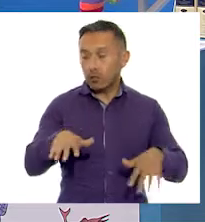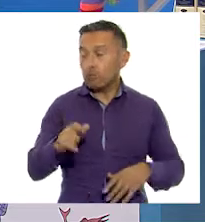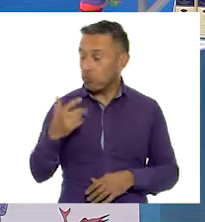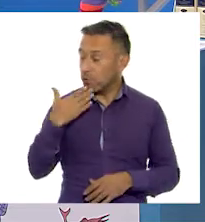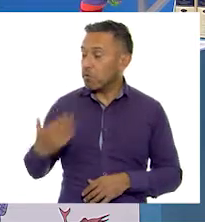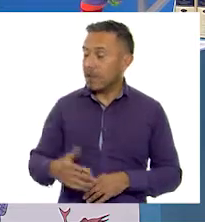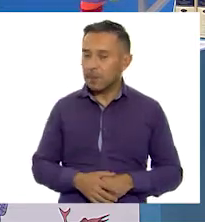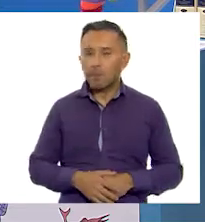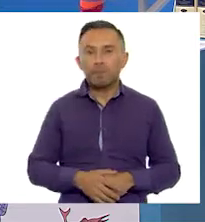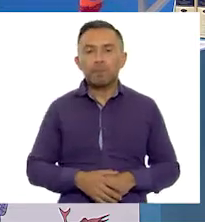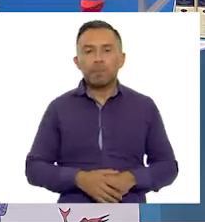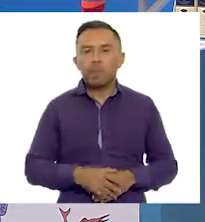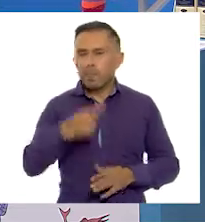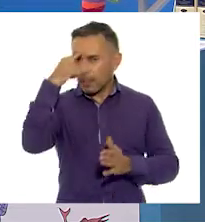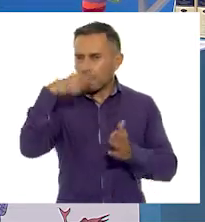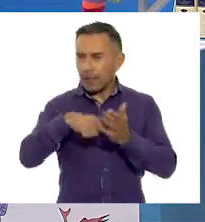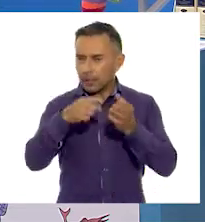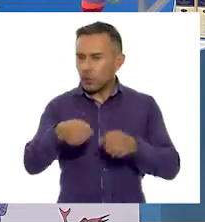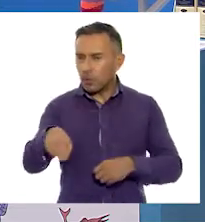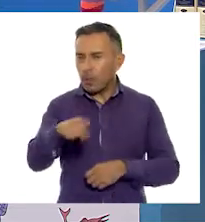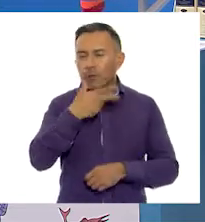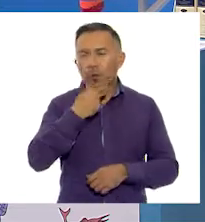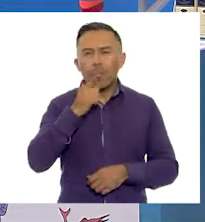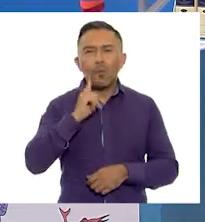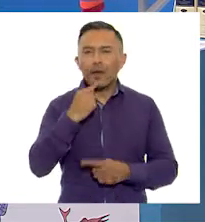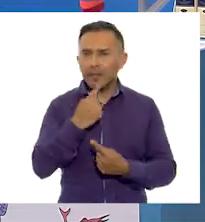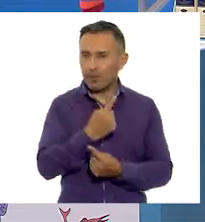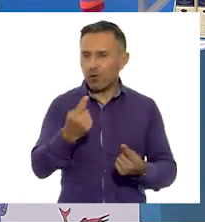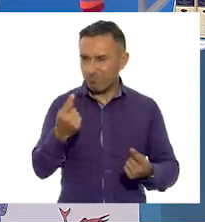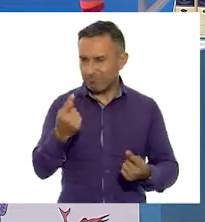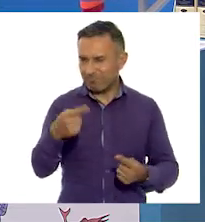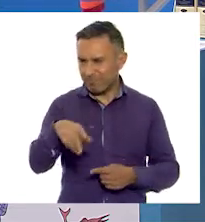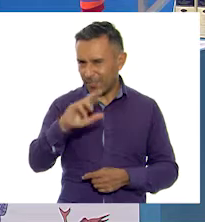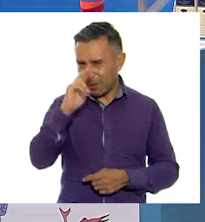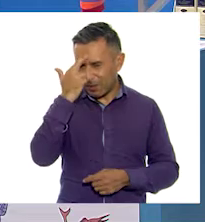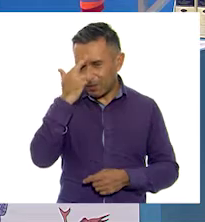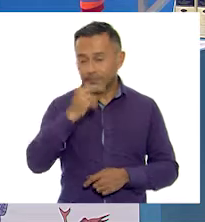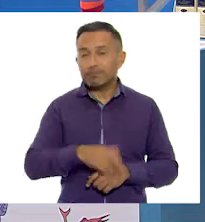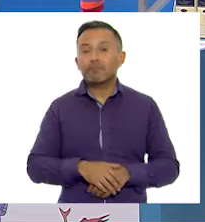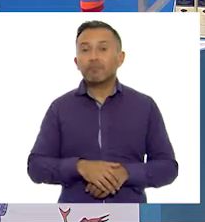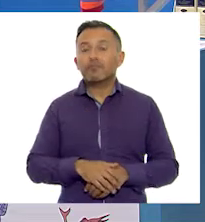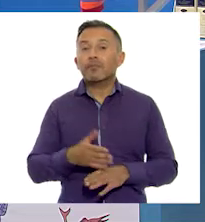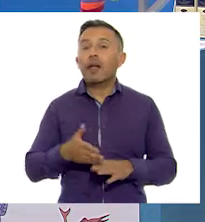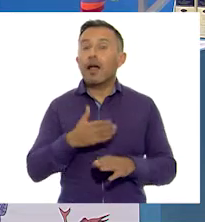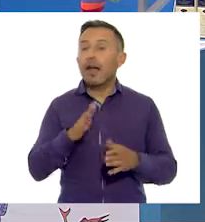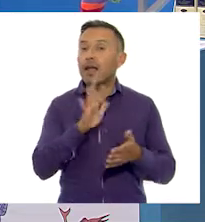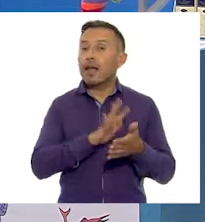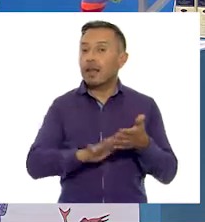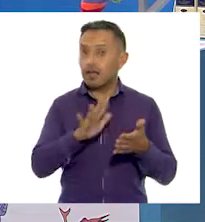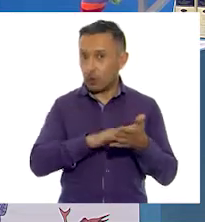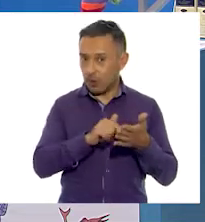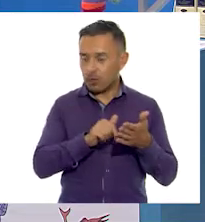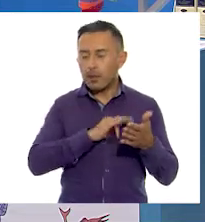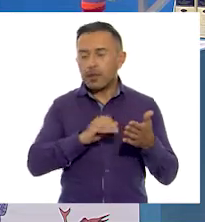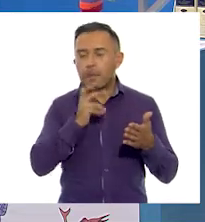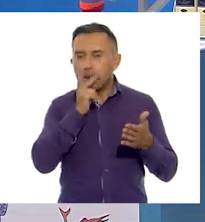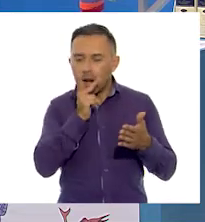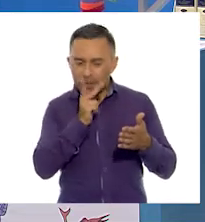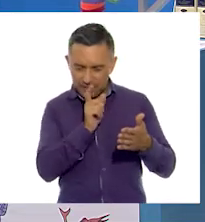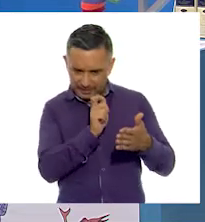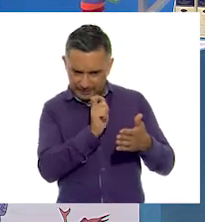Seguro nuestras niñas y niños en casa también lo recuerdan. Durante las lecturas, escriban algunas palabras que